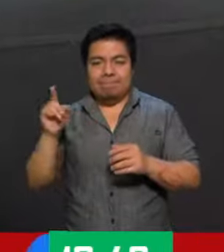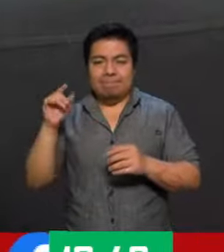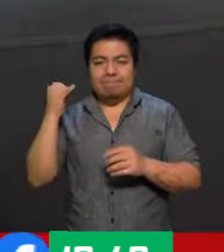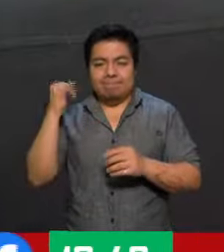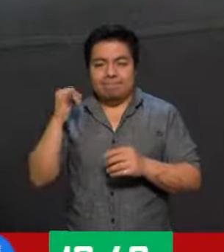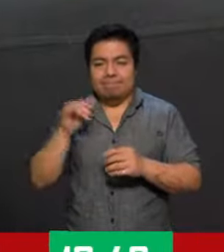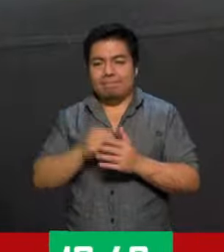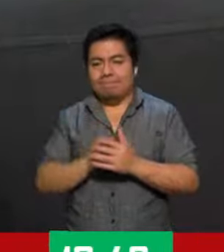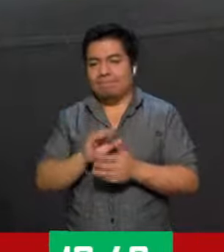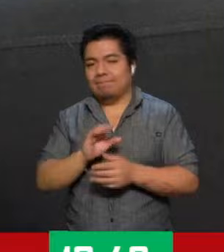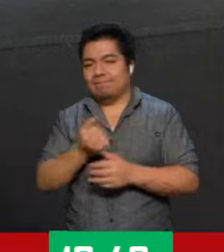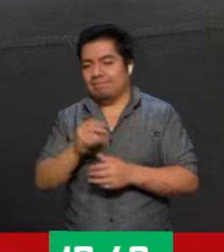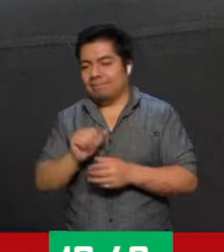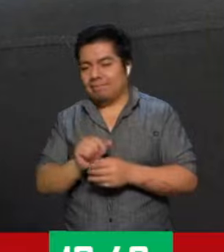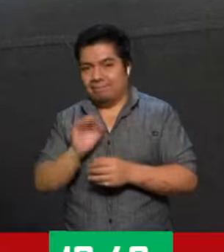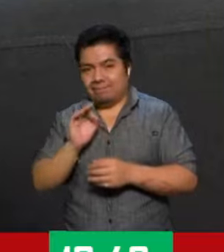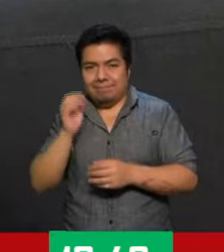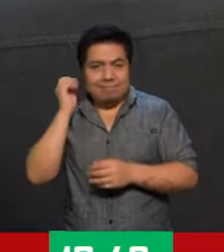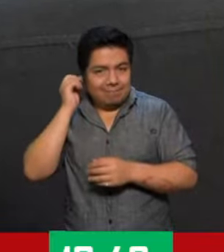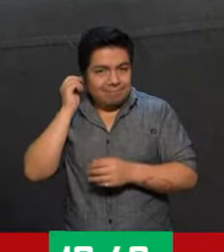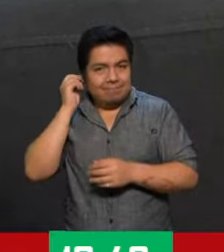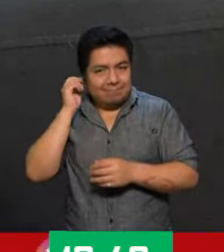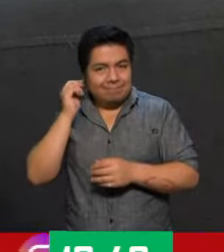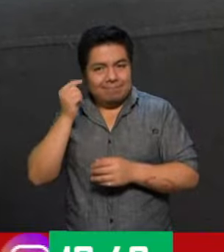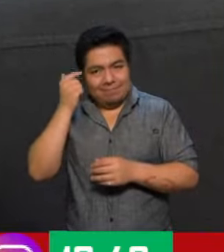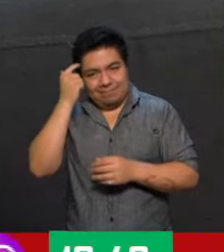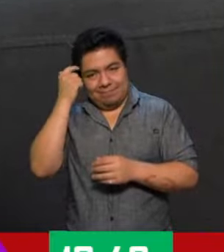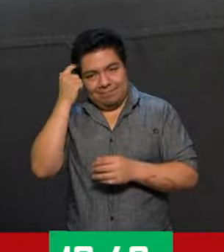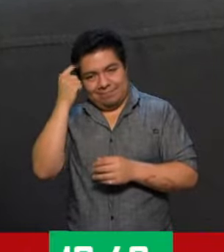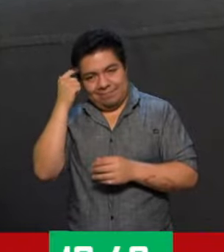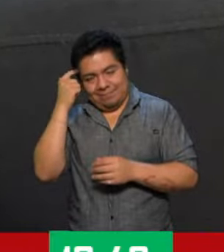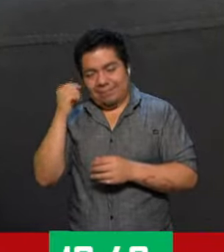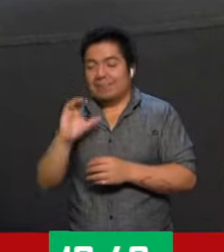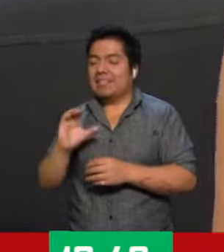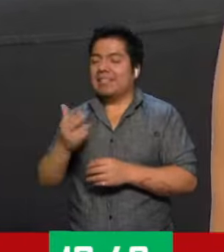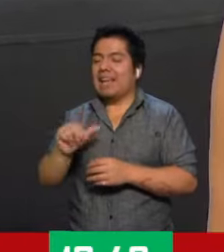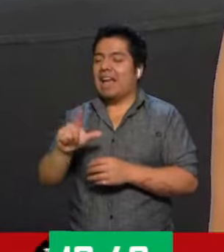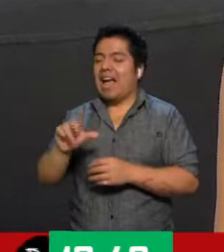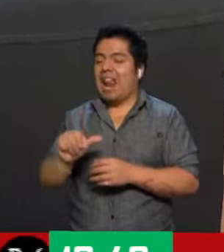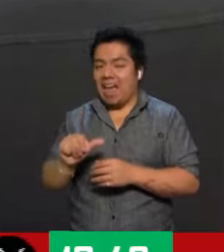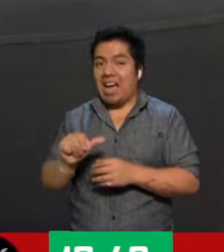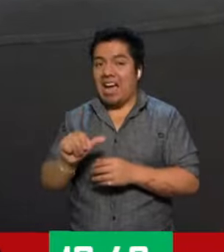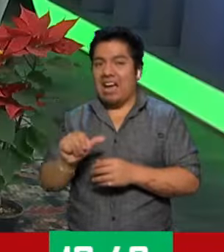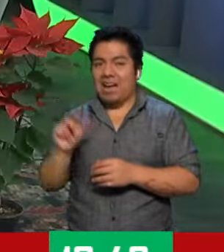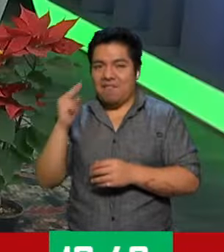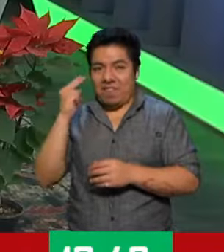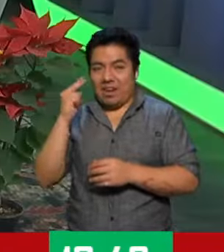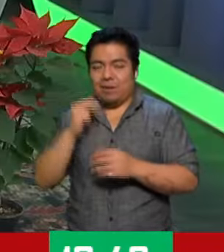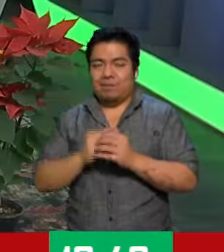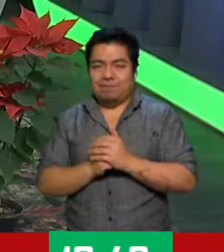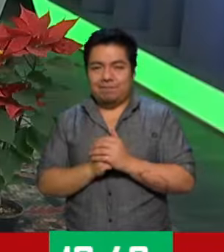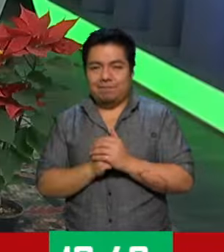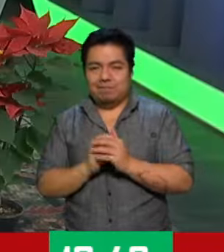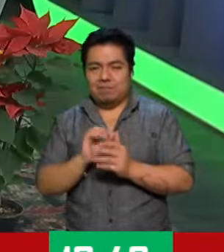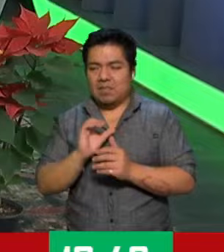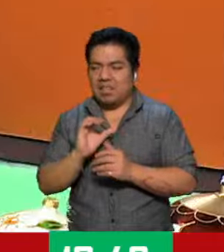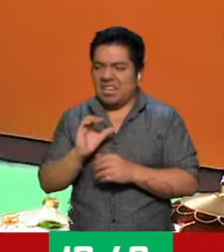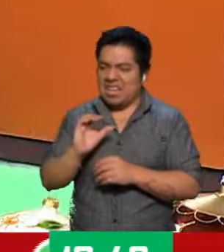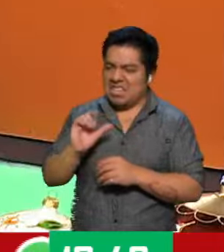son chinameca. Chacalaca. Dándele décimas y todo ese asunto. Chacalaca, Veracruz. Qué lo bonito. No, yo pensé que era de